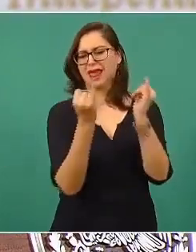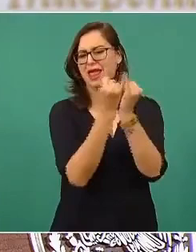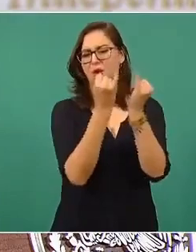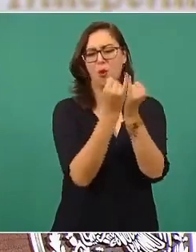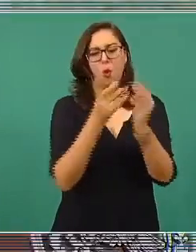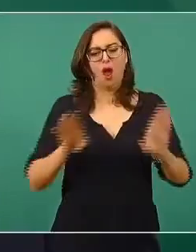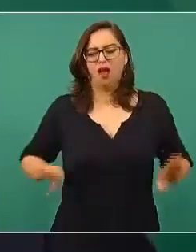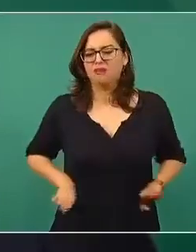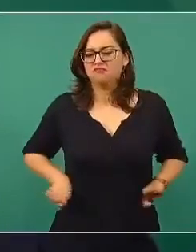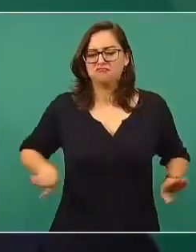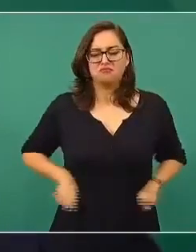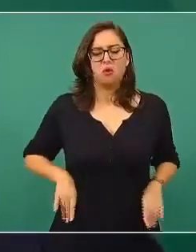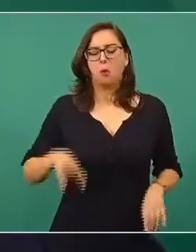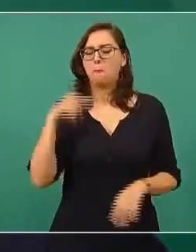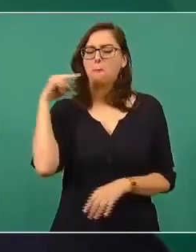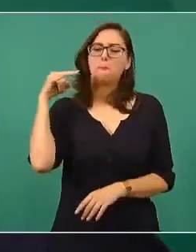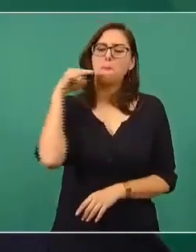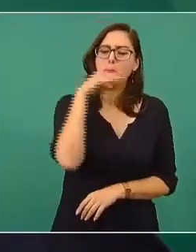y la deshonestidad,